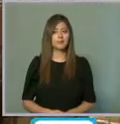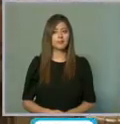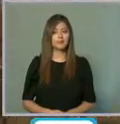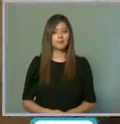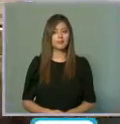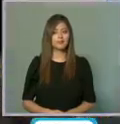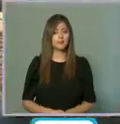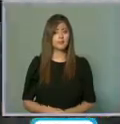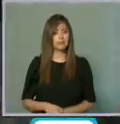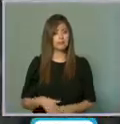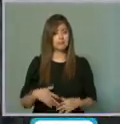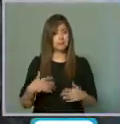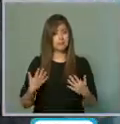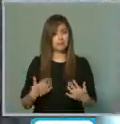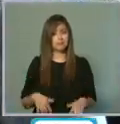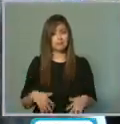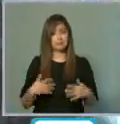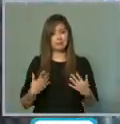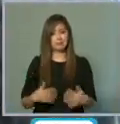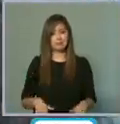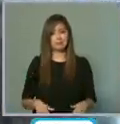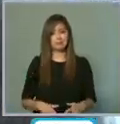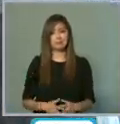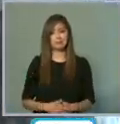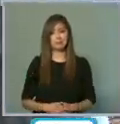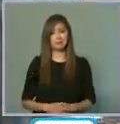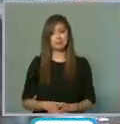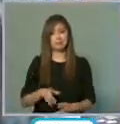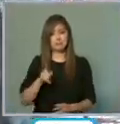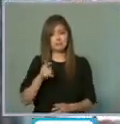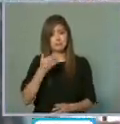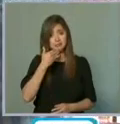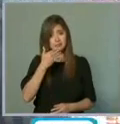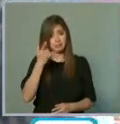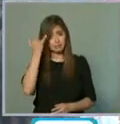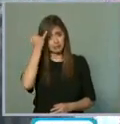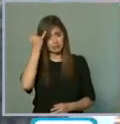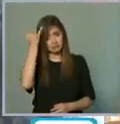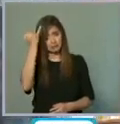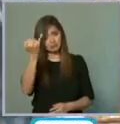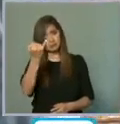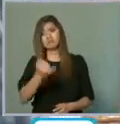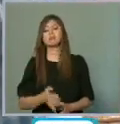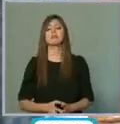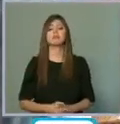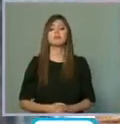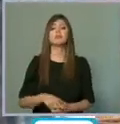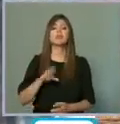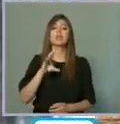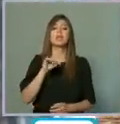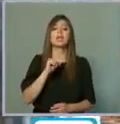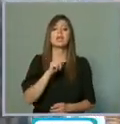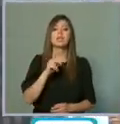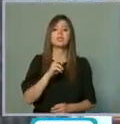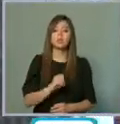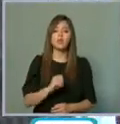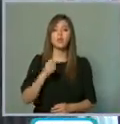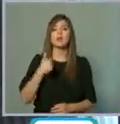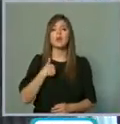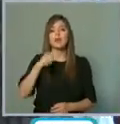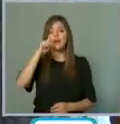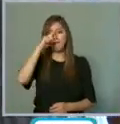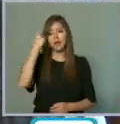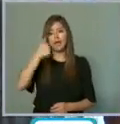Ay, ojitos, pajaritos. Pero qué buenas ideas, maestro. Sí, y en carrizo, que es ahorita lo más práctico para mí,